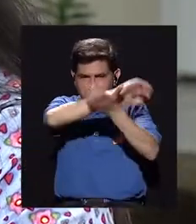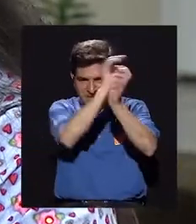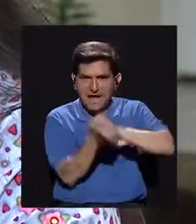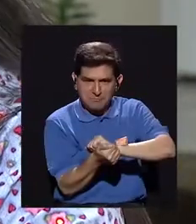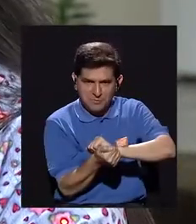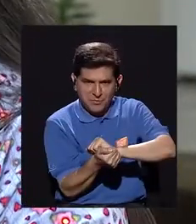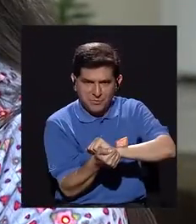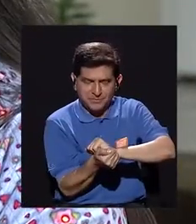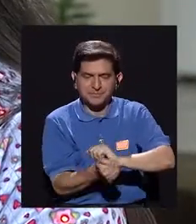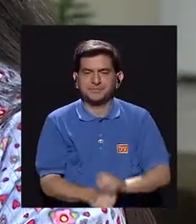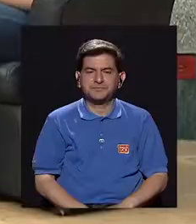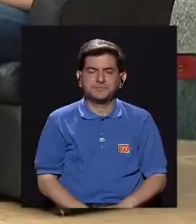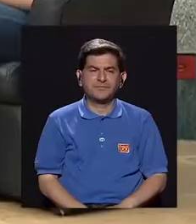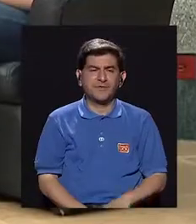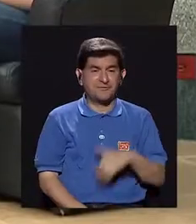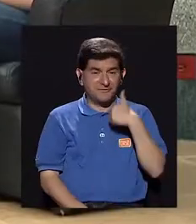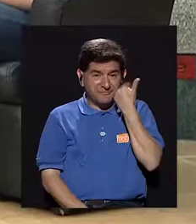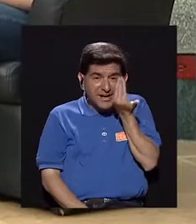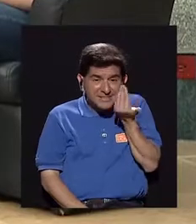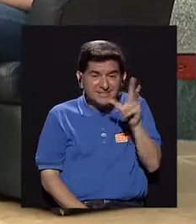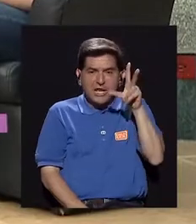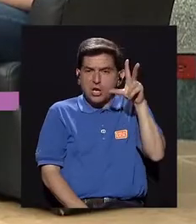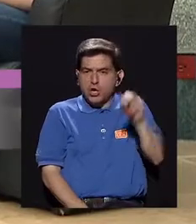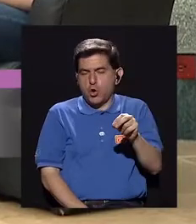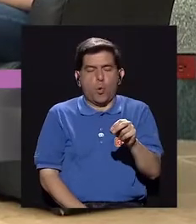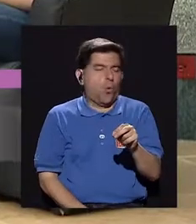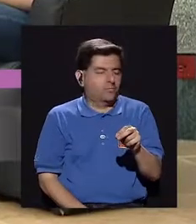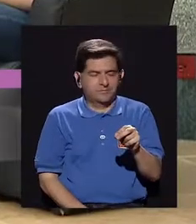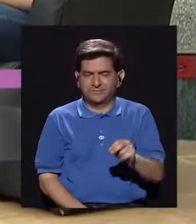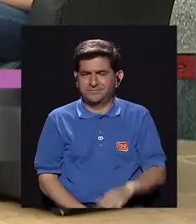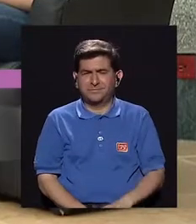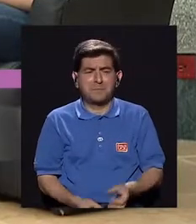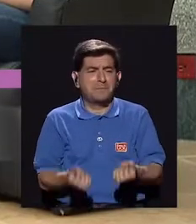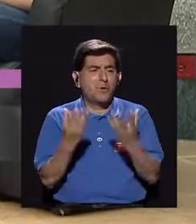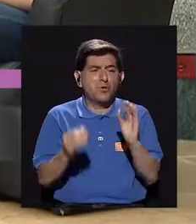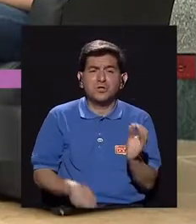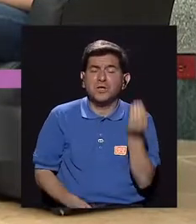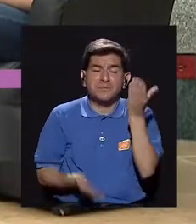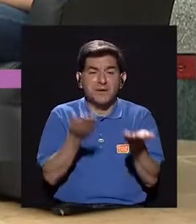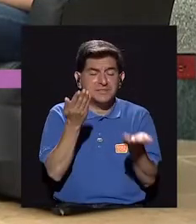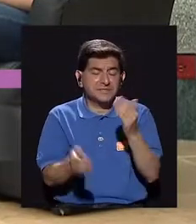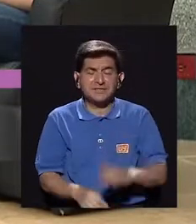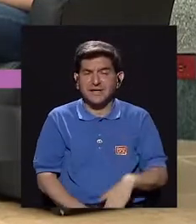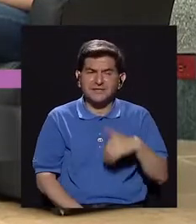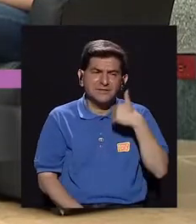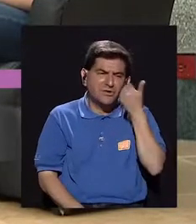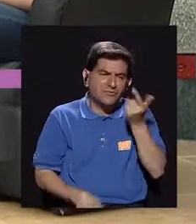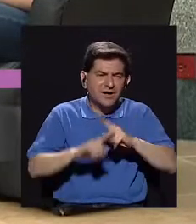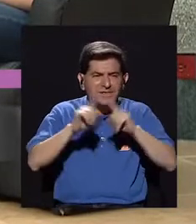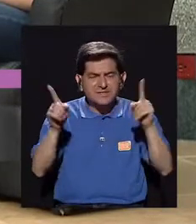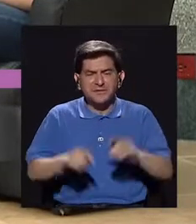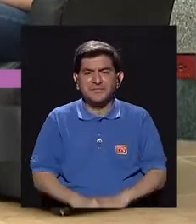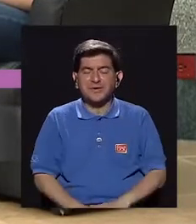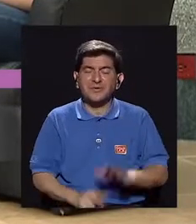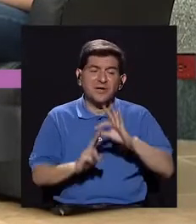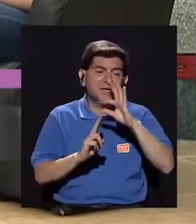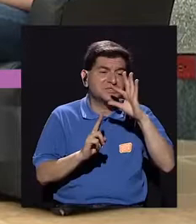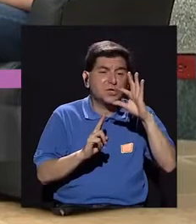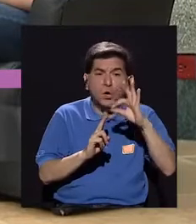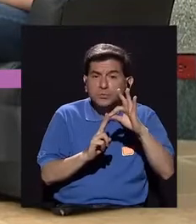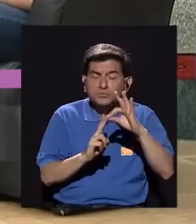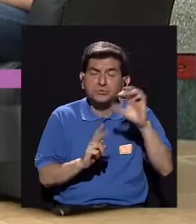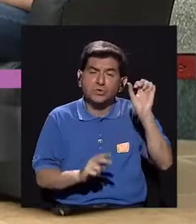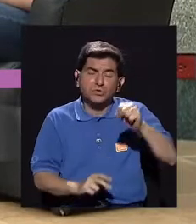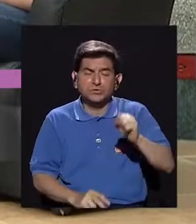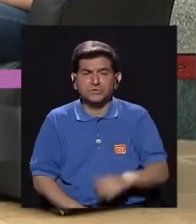romper. No es fácil. Para muchos muchachos puede ser no que sea fácil, pero tal vez es buscar una salida, es